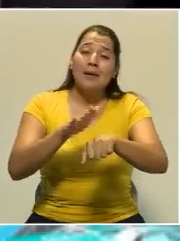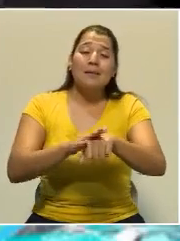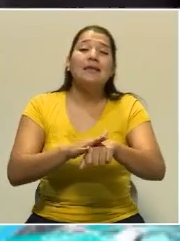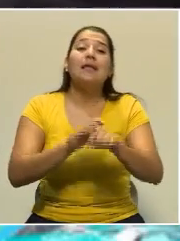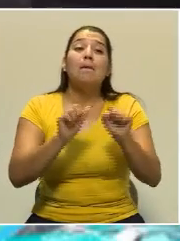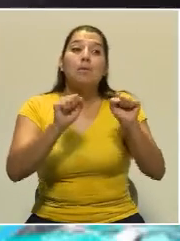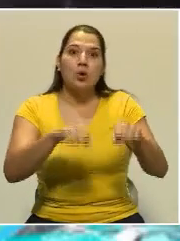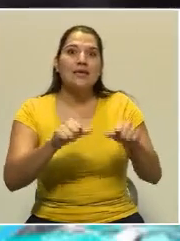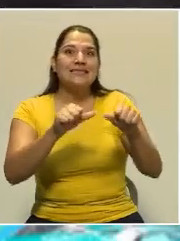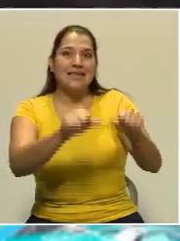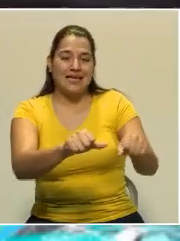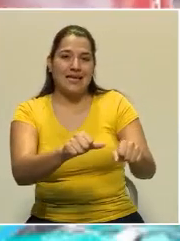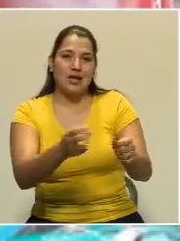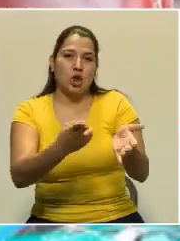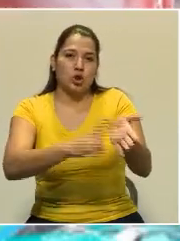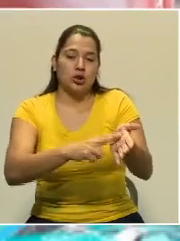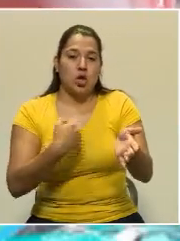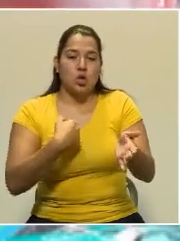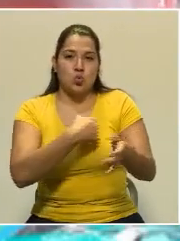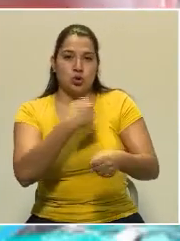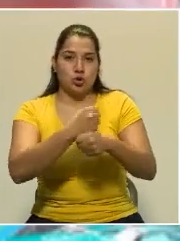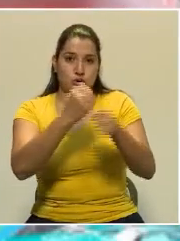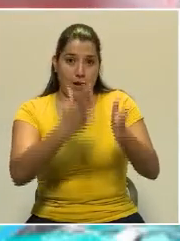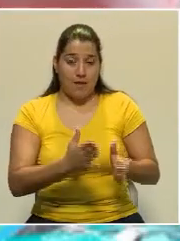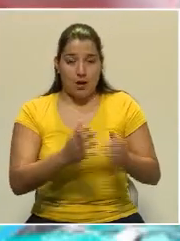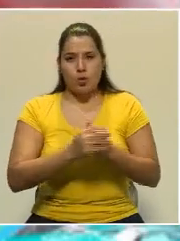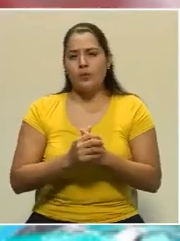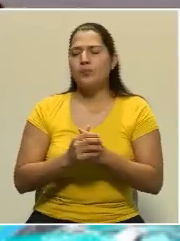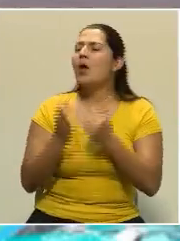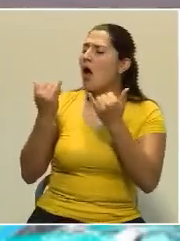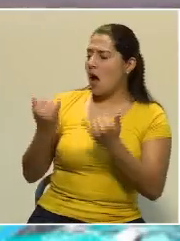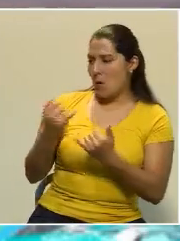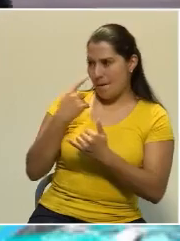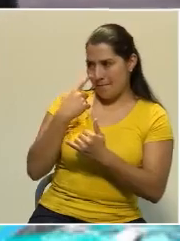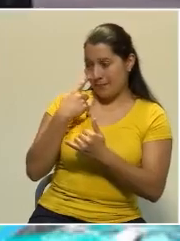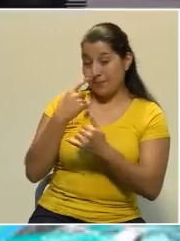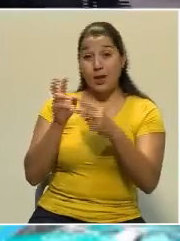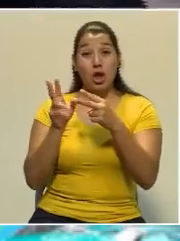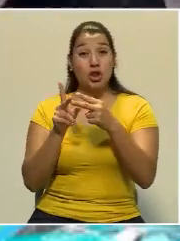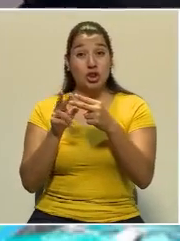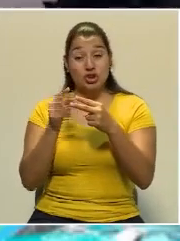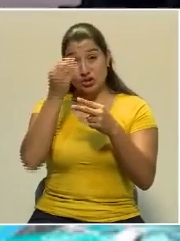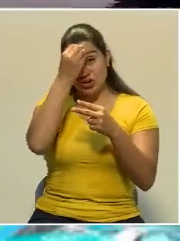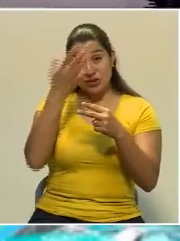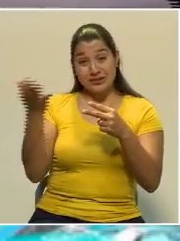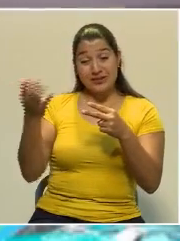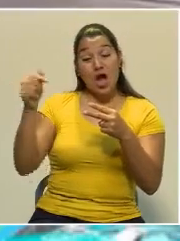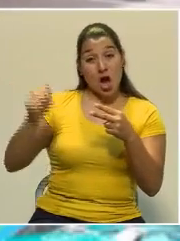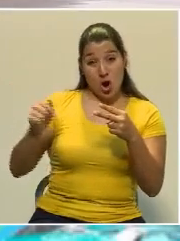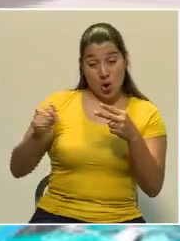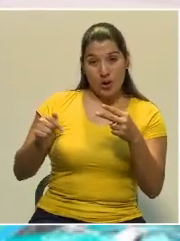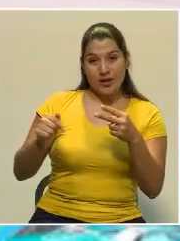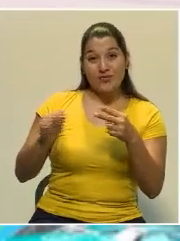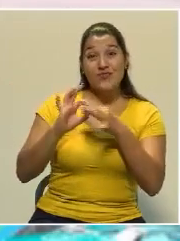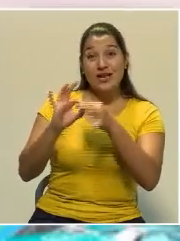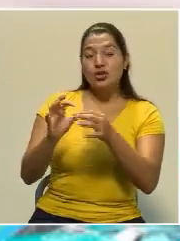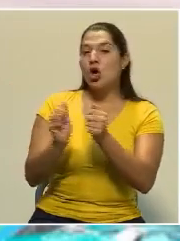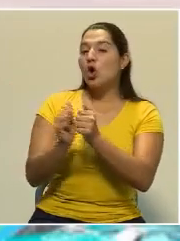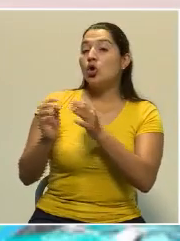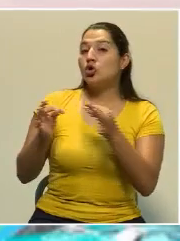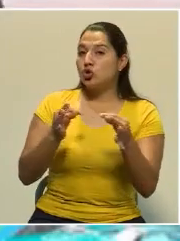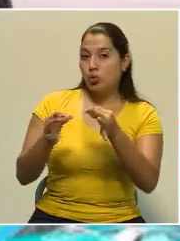colaboradores trabajando. Don Rubén, vamos por partes, porque hay dos anuncios que hoy que implican directamente al sector